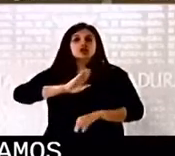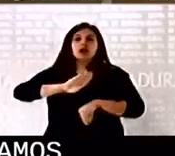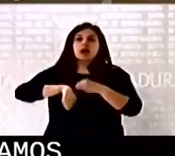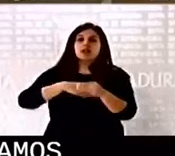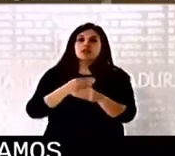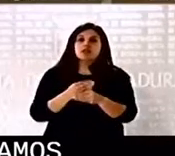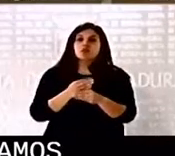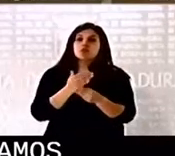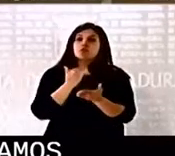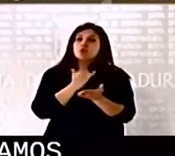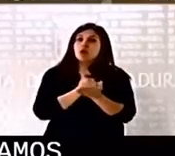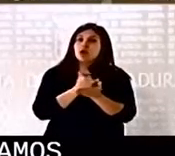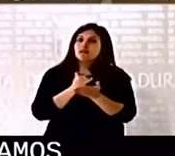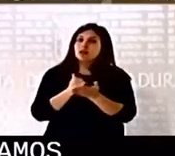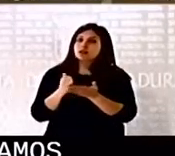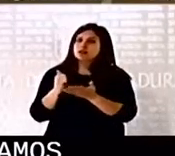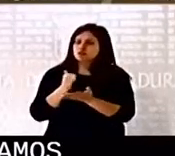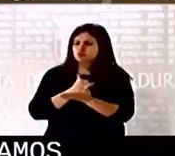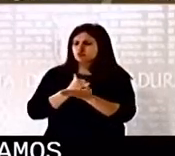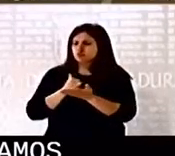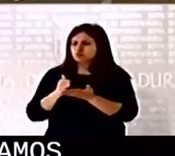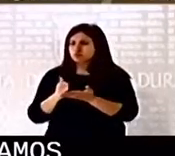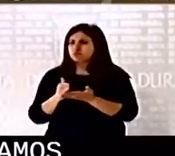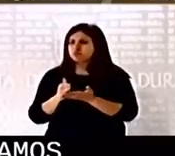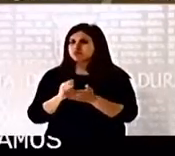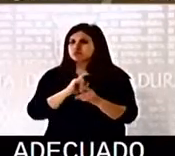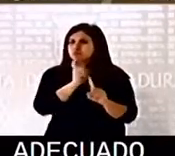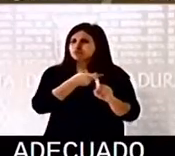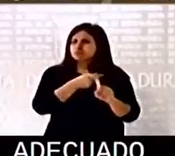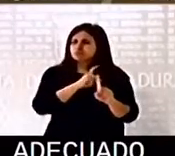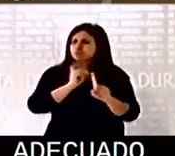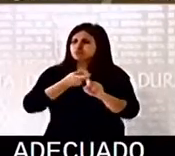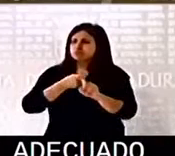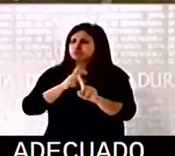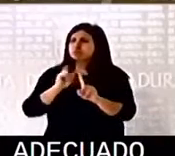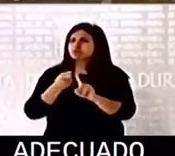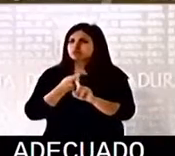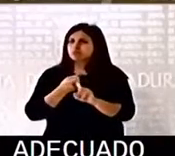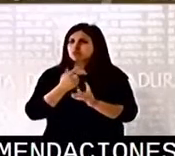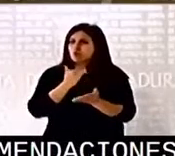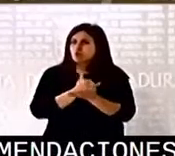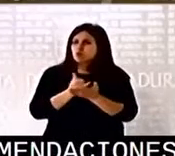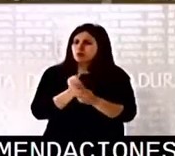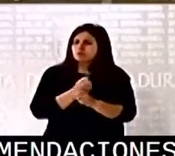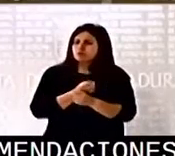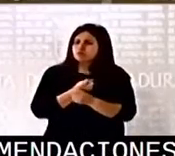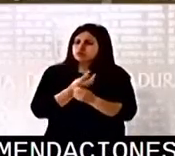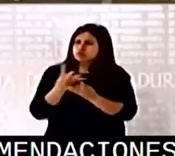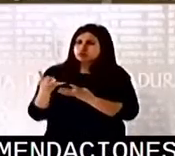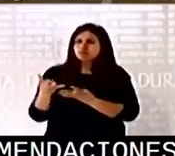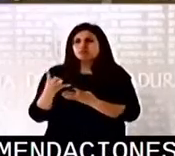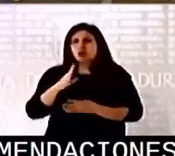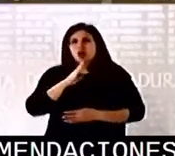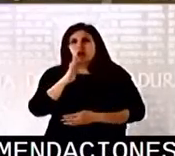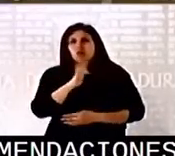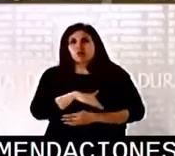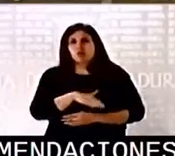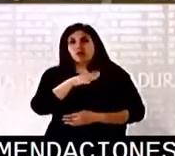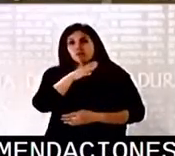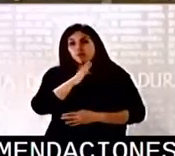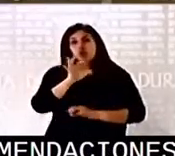de pruebas adecuado, puesto que se están cumpliendo las recomendaciones con creces de la Organización Mundial de la